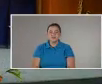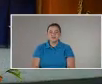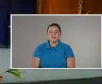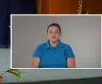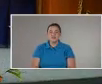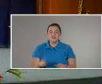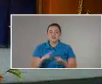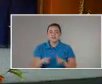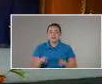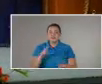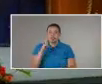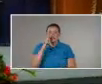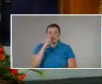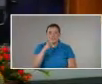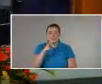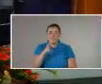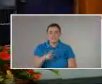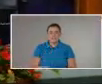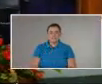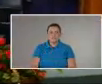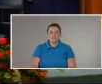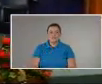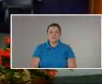Pero me he dado cuenta, hermano,